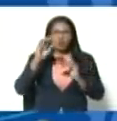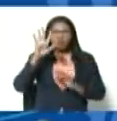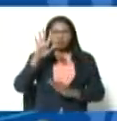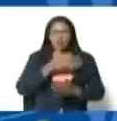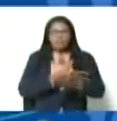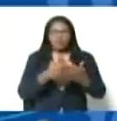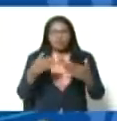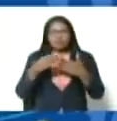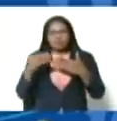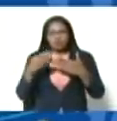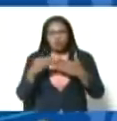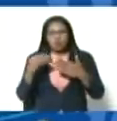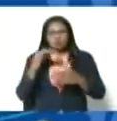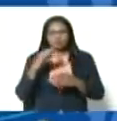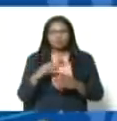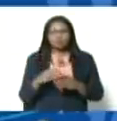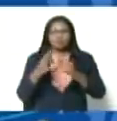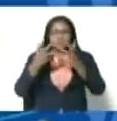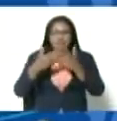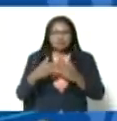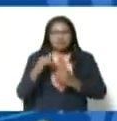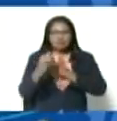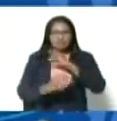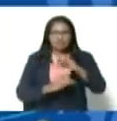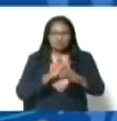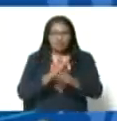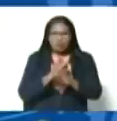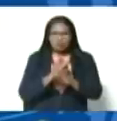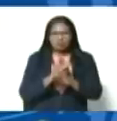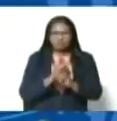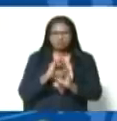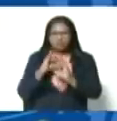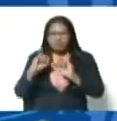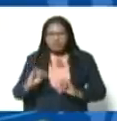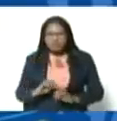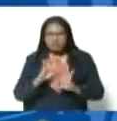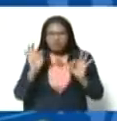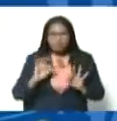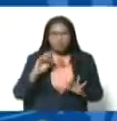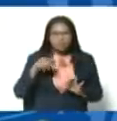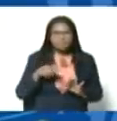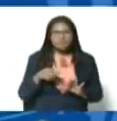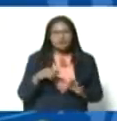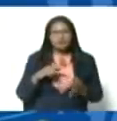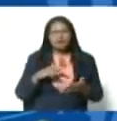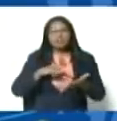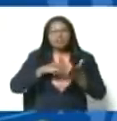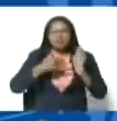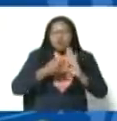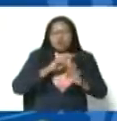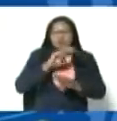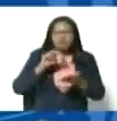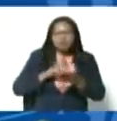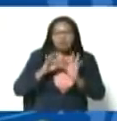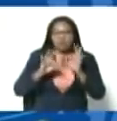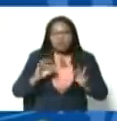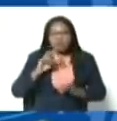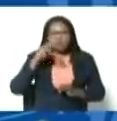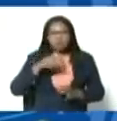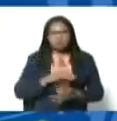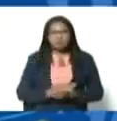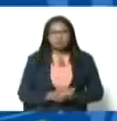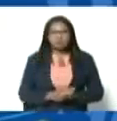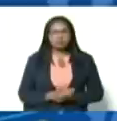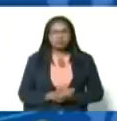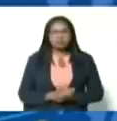de dólares hechos por empresas internacionales. Con la mano de obra venezolana y con la tecnología nacional que se ha hecho y la actualización del